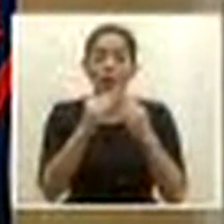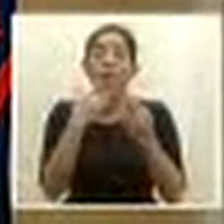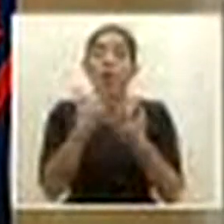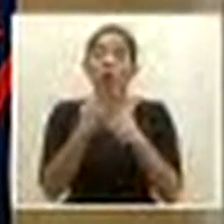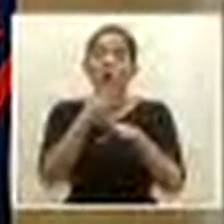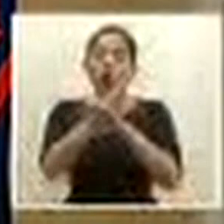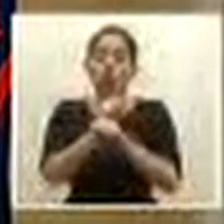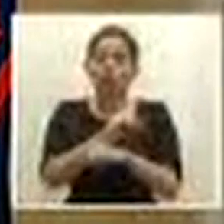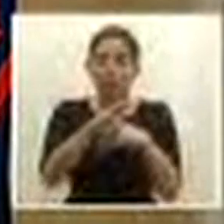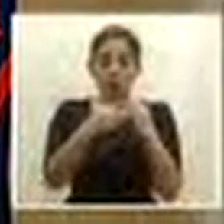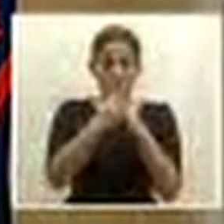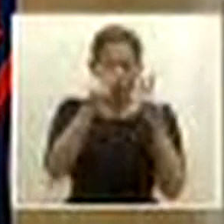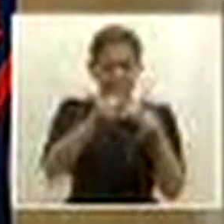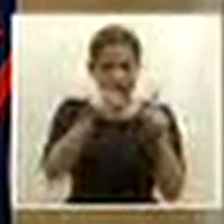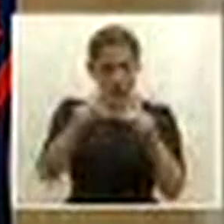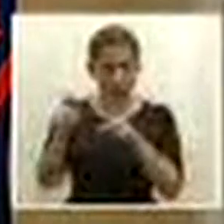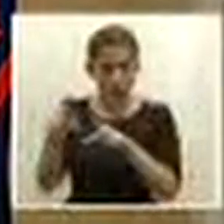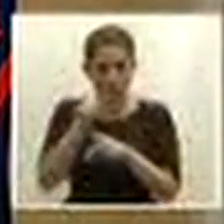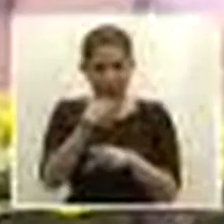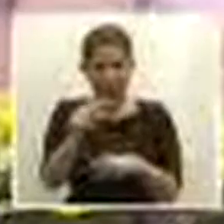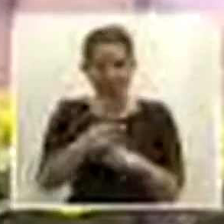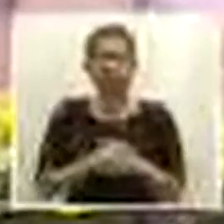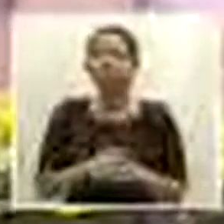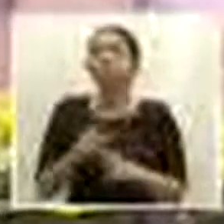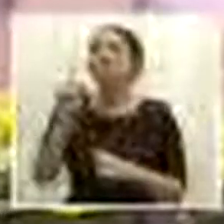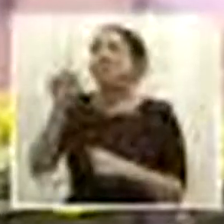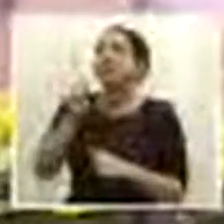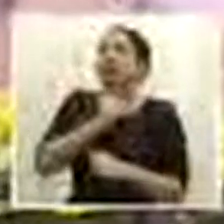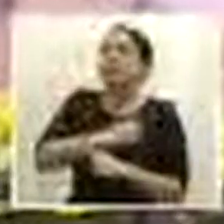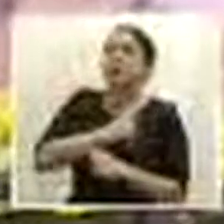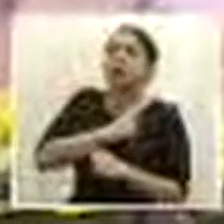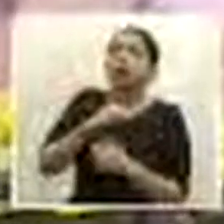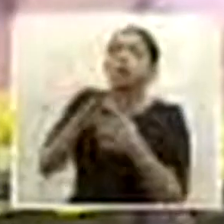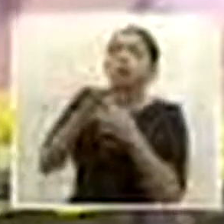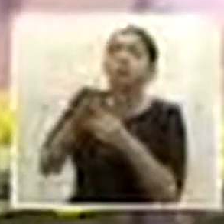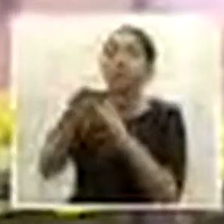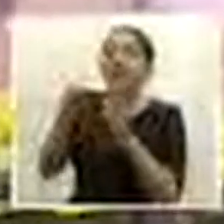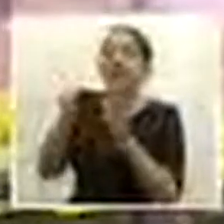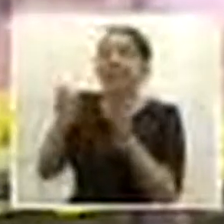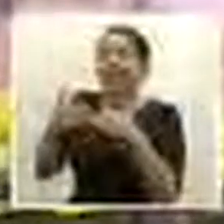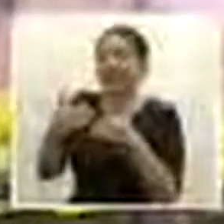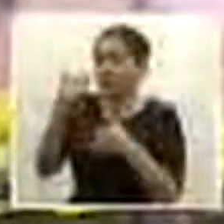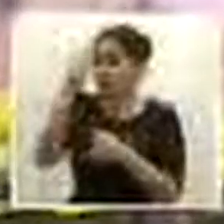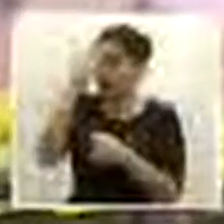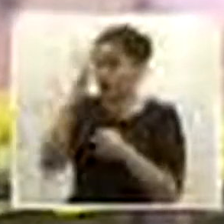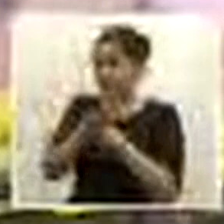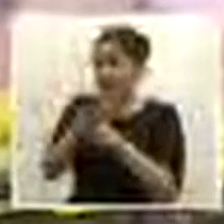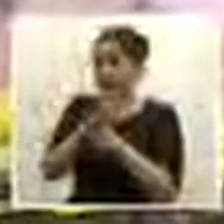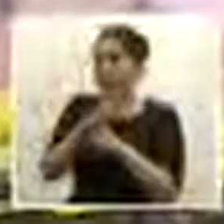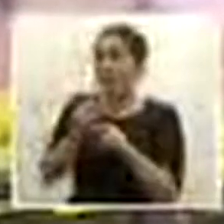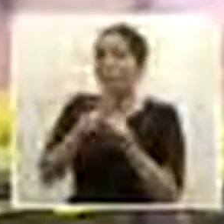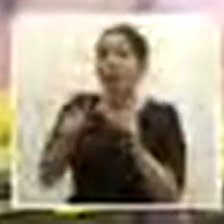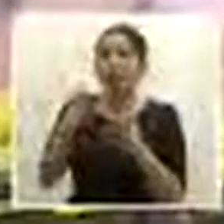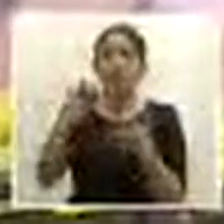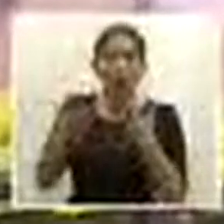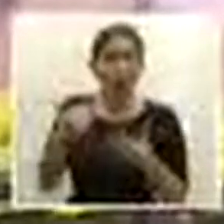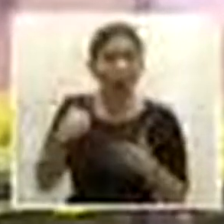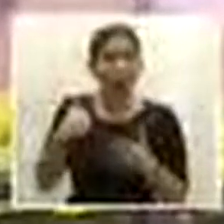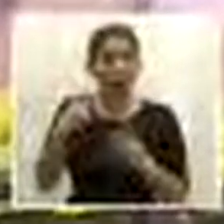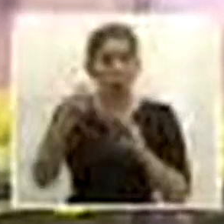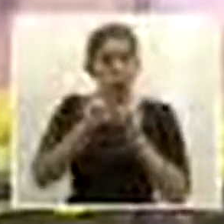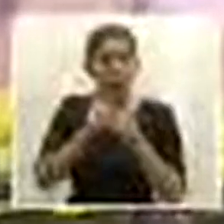ciudadanos. Sobre los kits, perdón, nada más, entendemos que son suficientes, pero ¿habría tal vez un